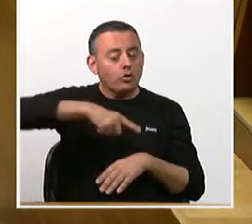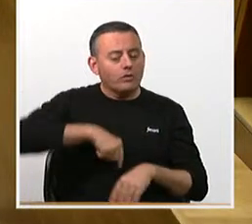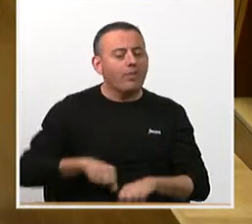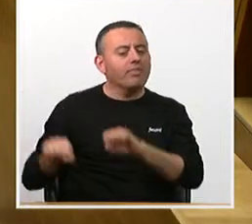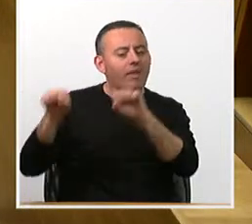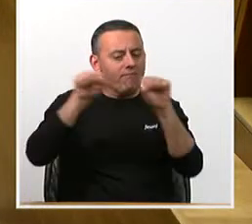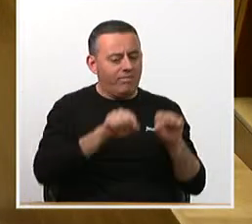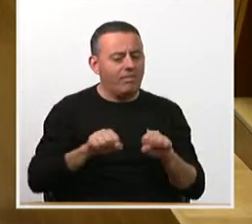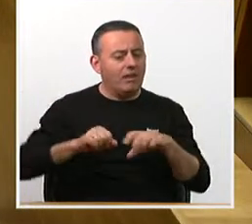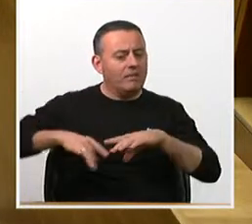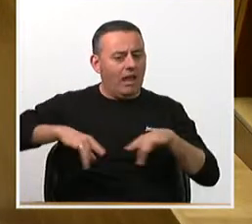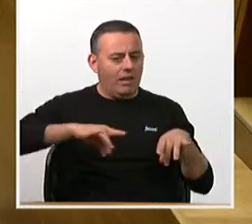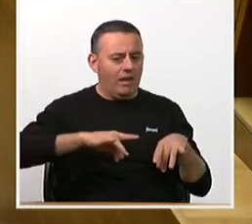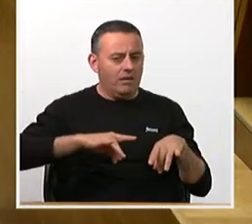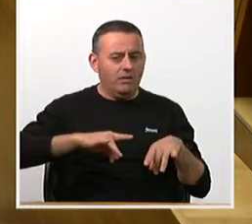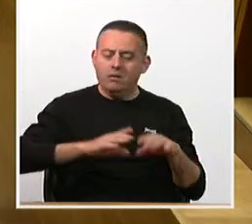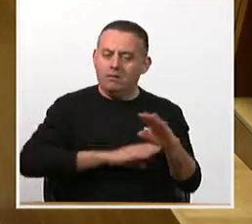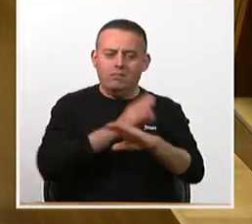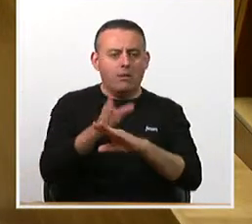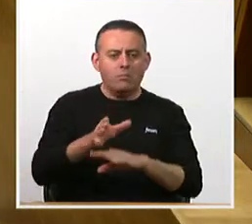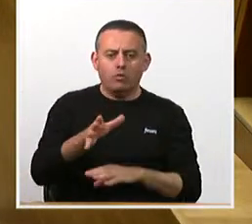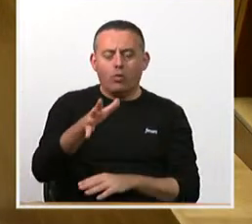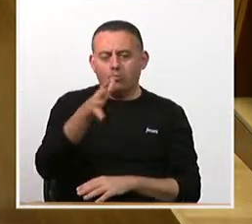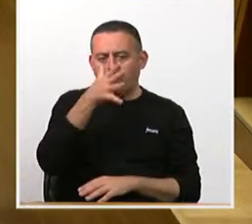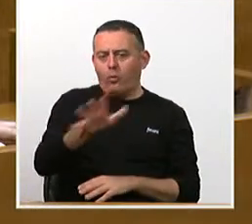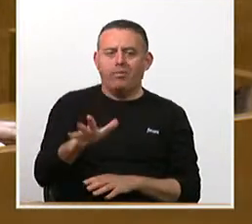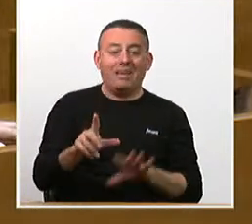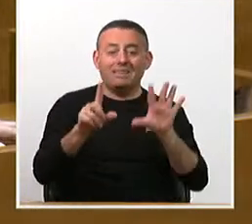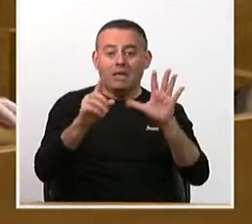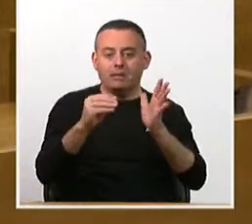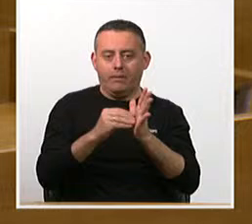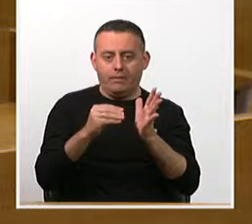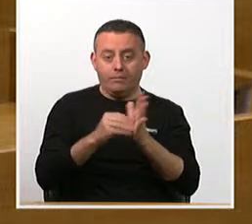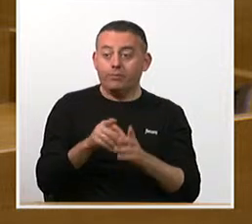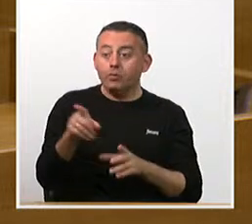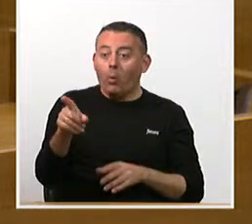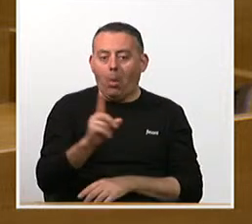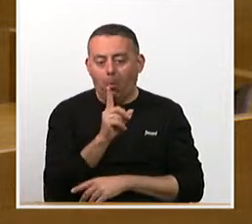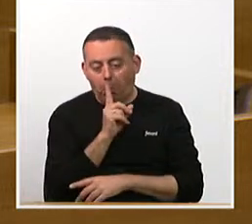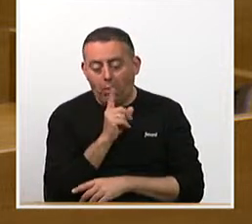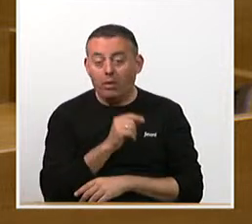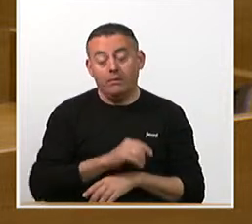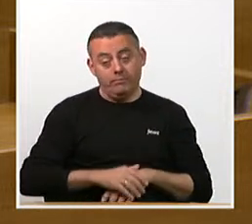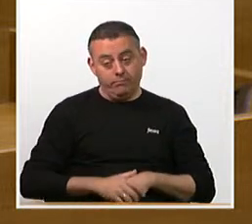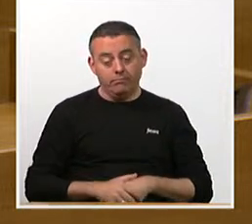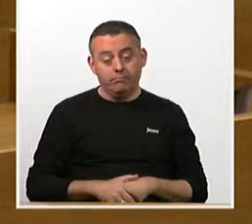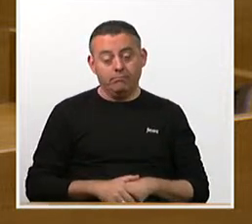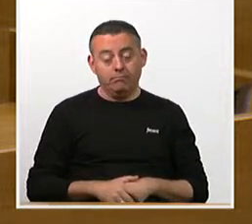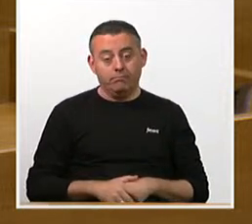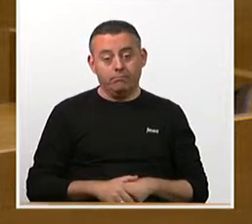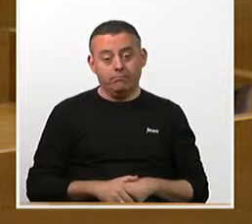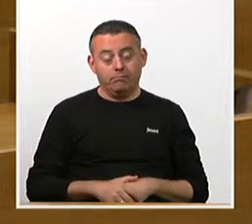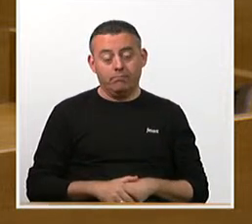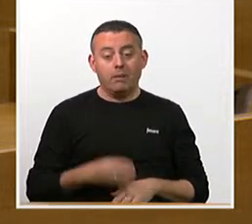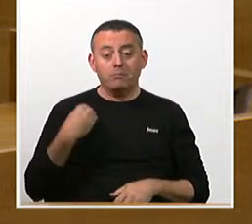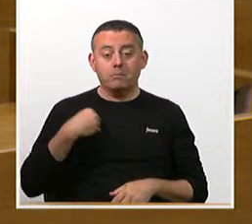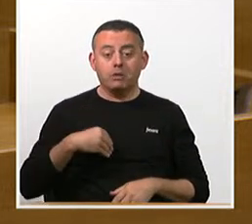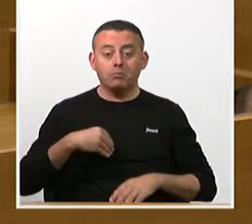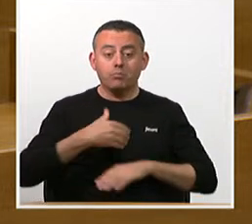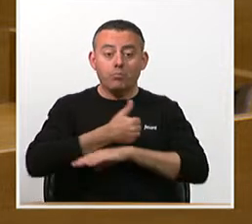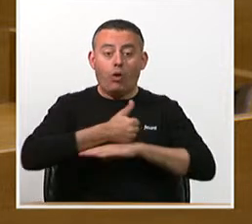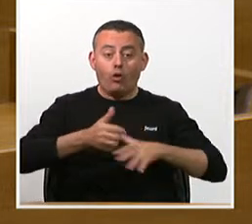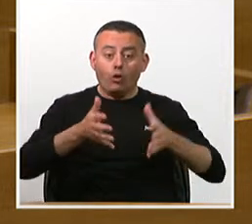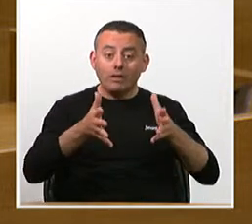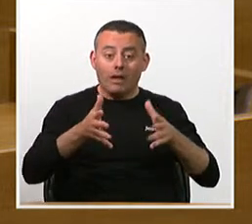Conan al contrario de lo que han hecho durante estos últimos 8 años este nuevo consell desde el primer momento ha